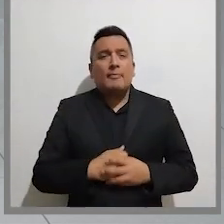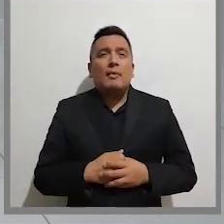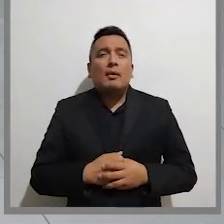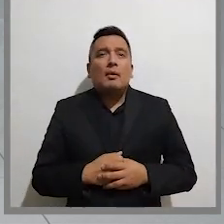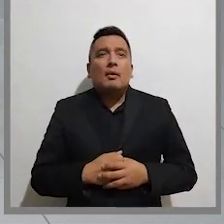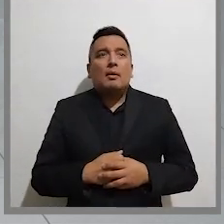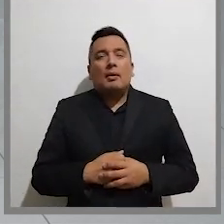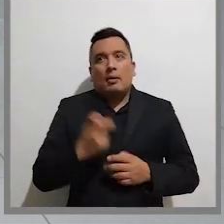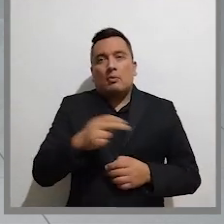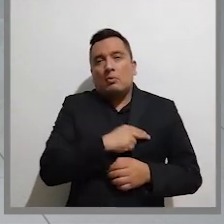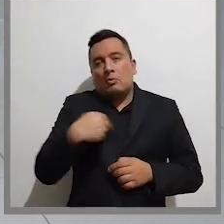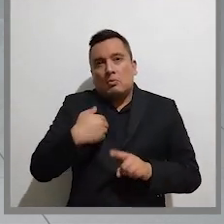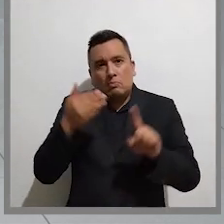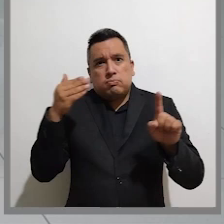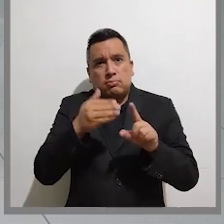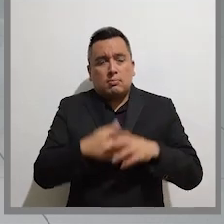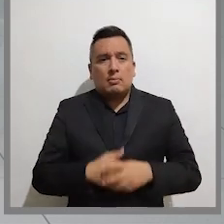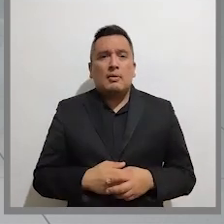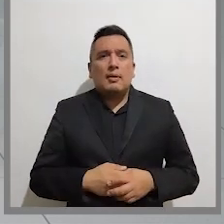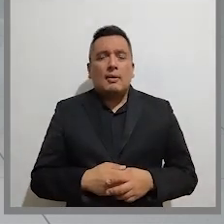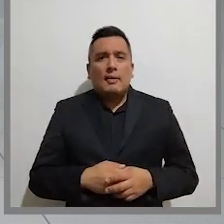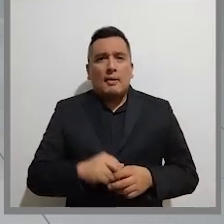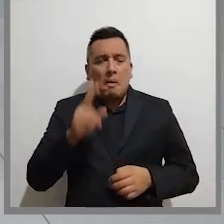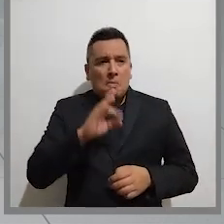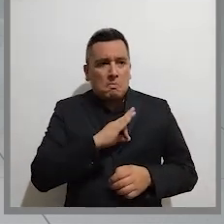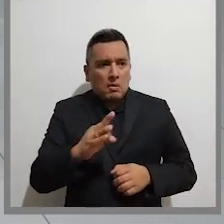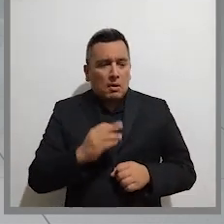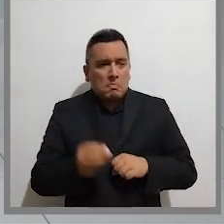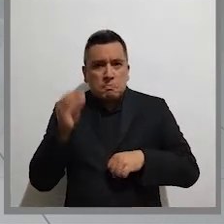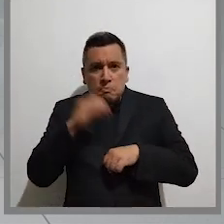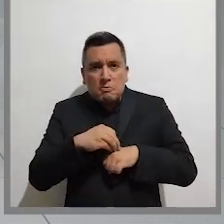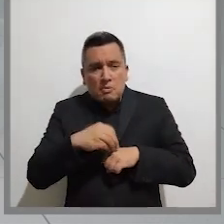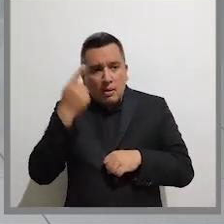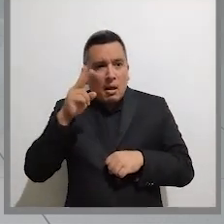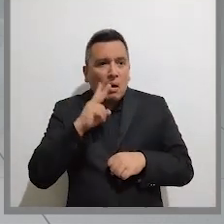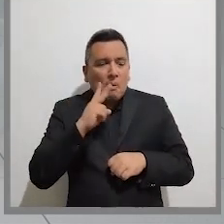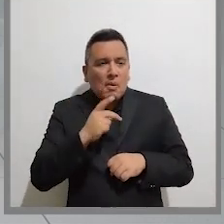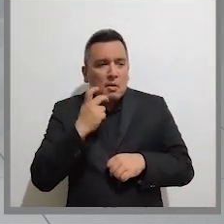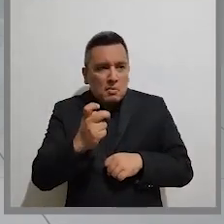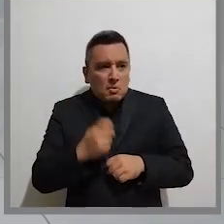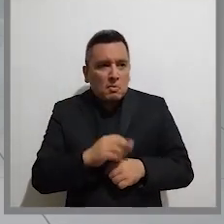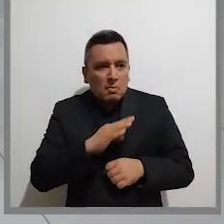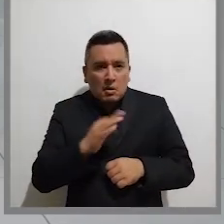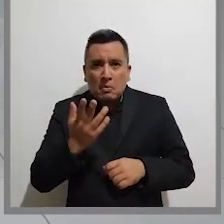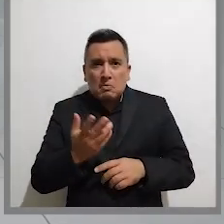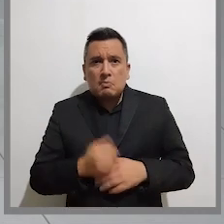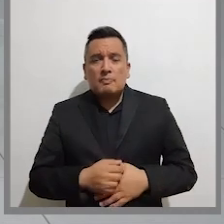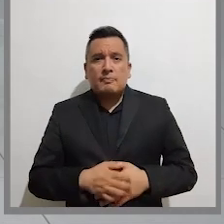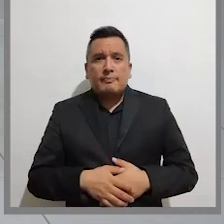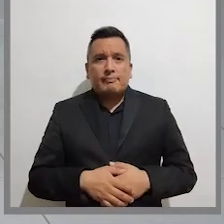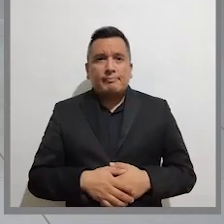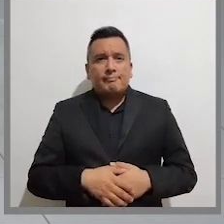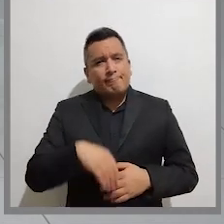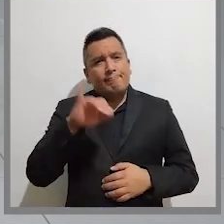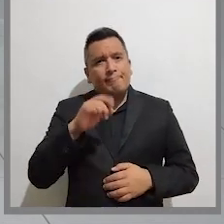Coahuila, que es a quien estamos enfocados en este programa, se puedan acercar para buscar precisamente ser parte de estas redes.